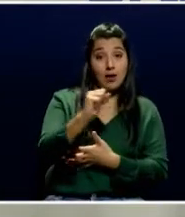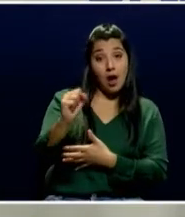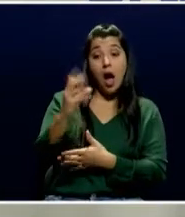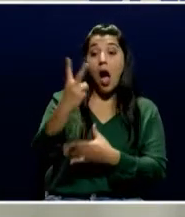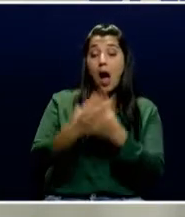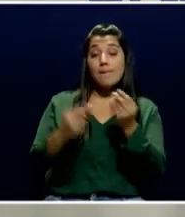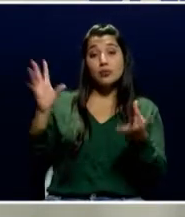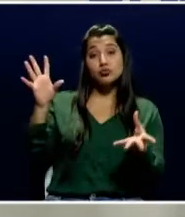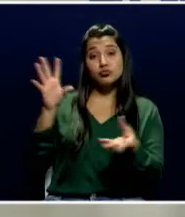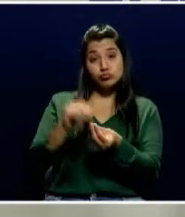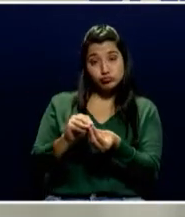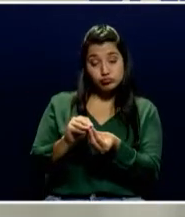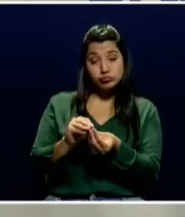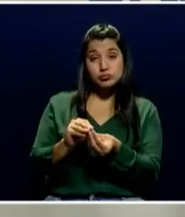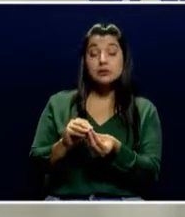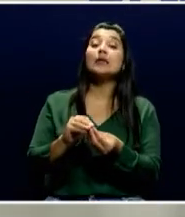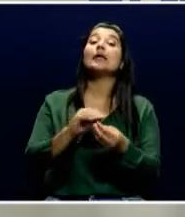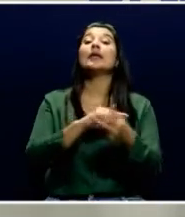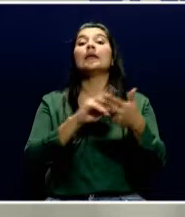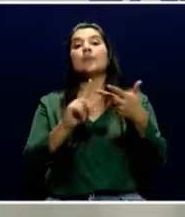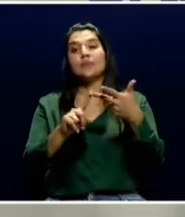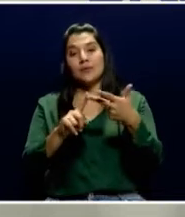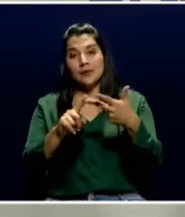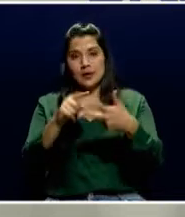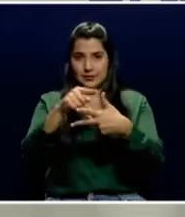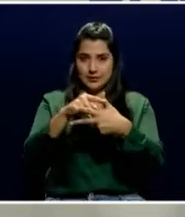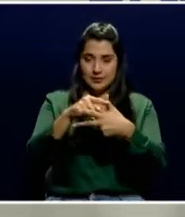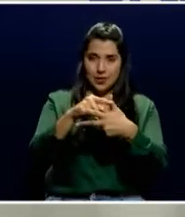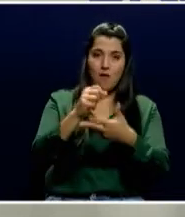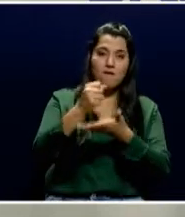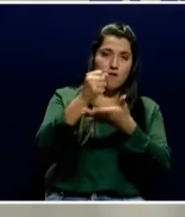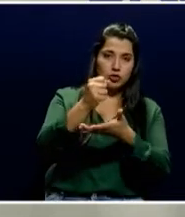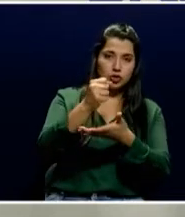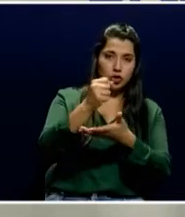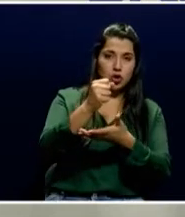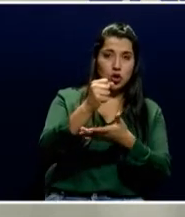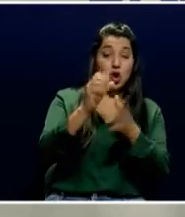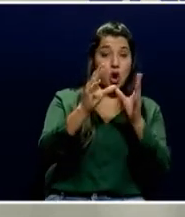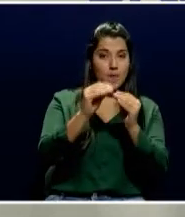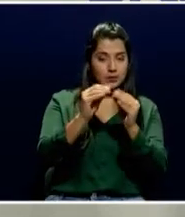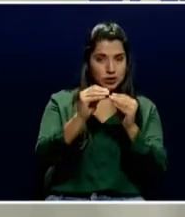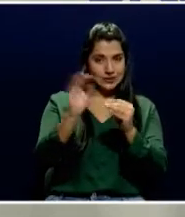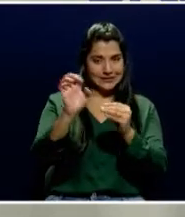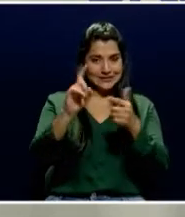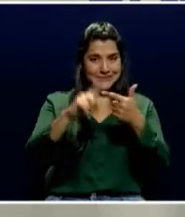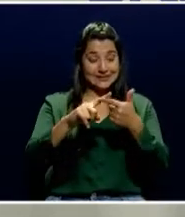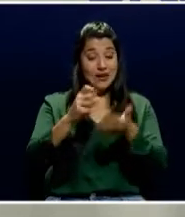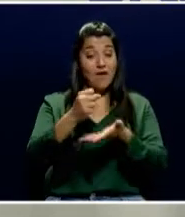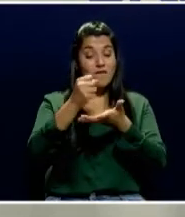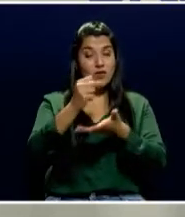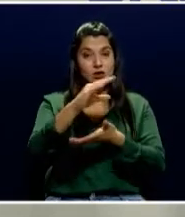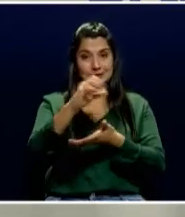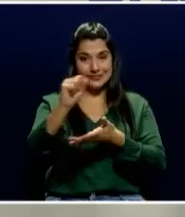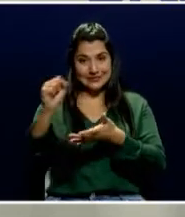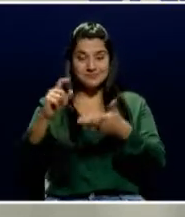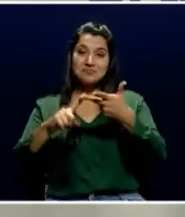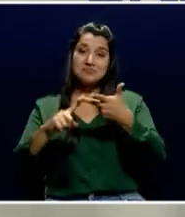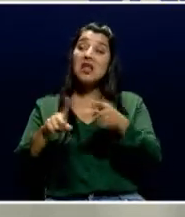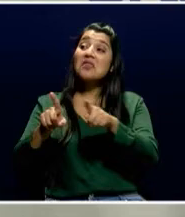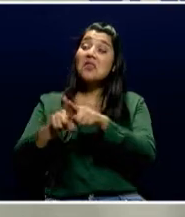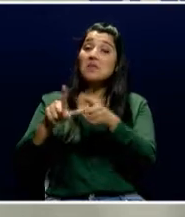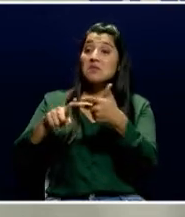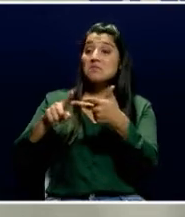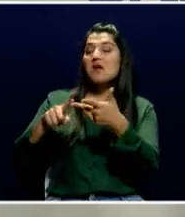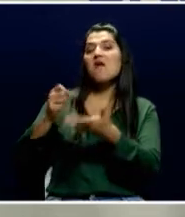elemento que en este caso implica toda la activación de las mesas operativas para juntar los recursos de las instituciones, tanto